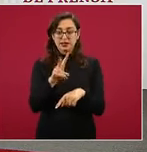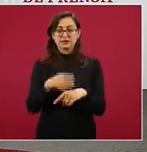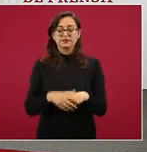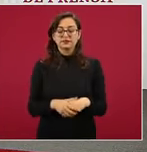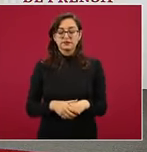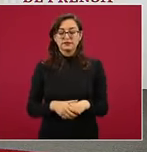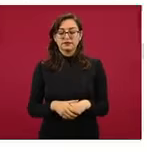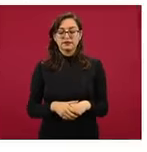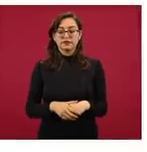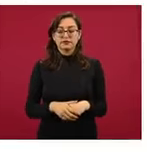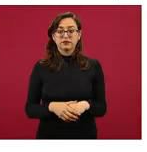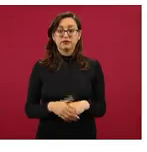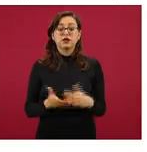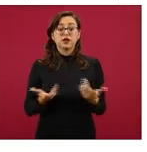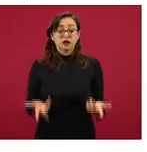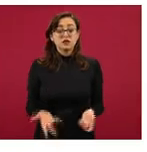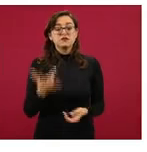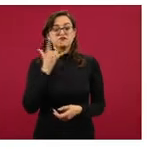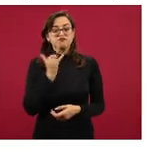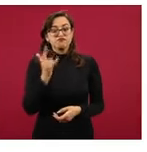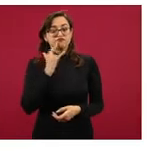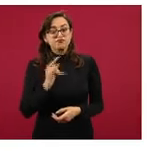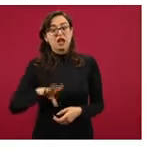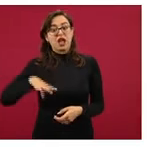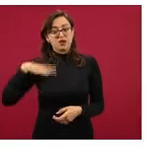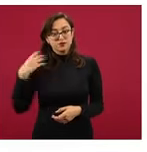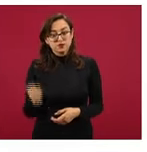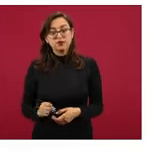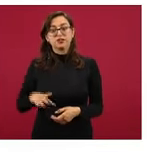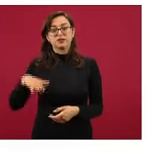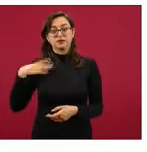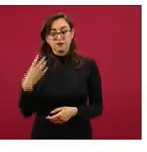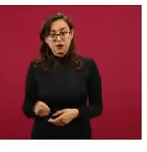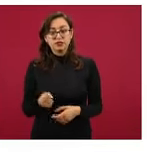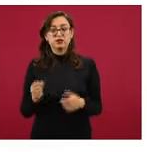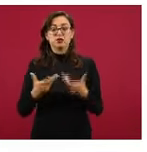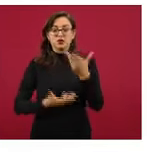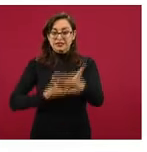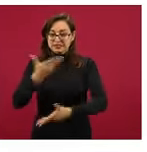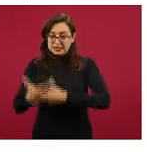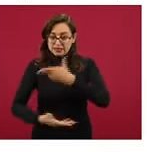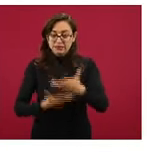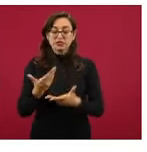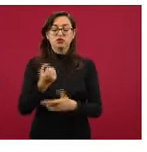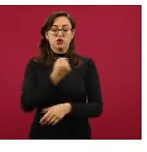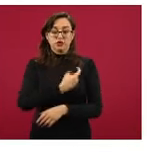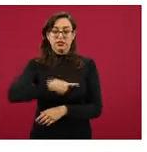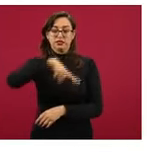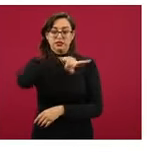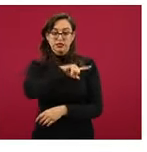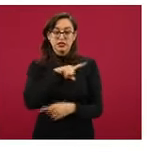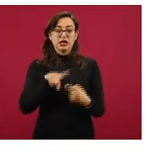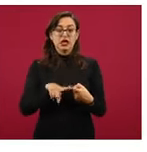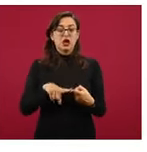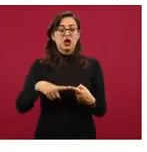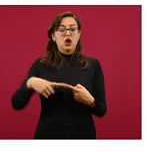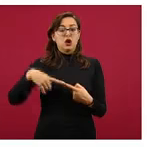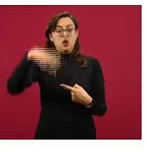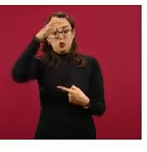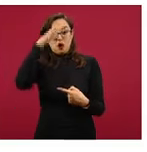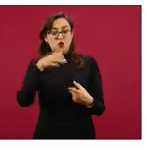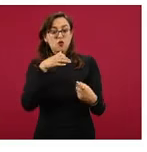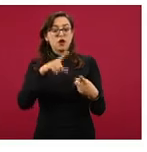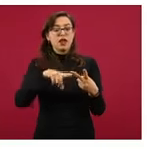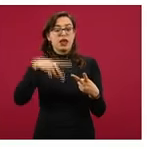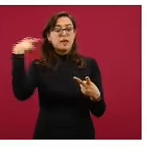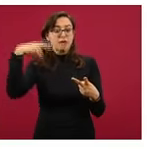cómo tenemos que hacer un esfuerzo como servicios de salud y como personas en el estado de Coahuila, Veracruz, Chihuahua,